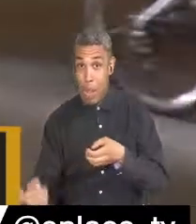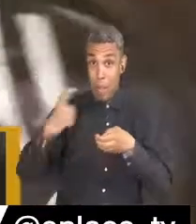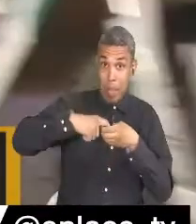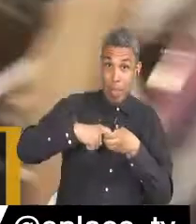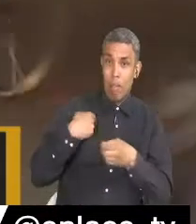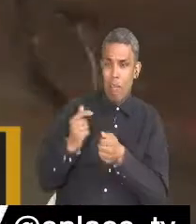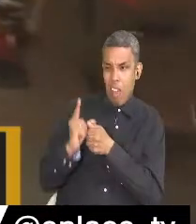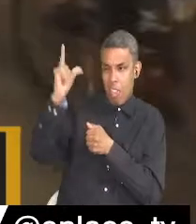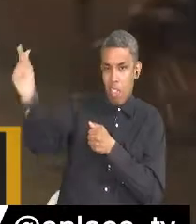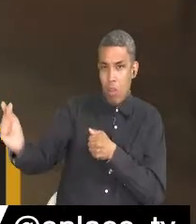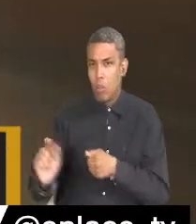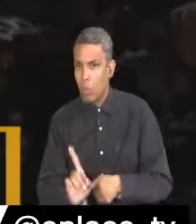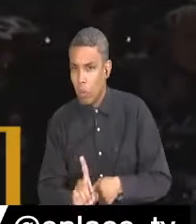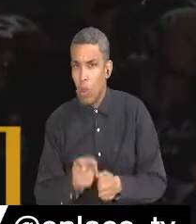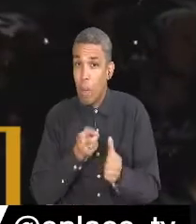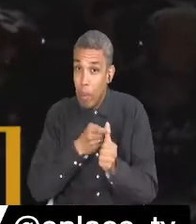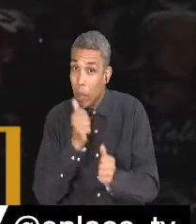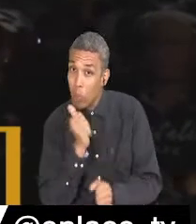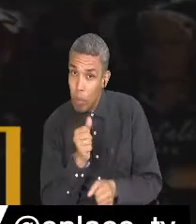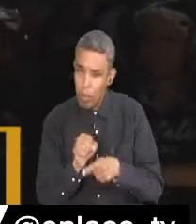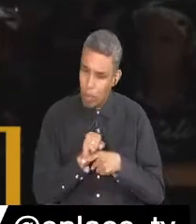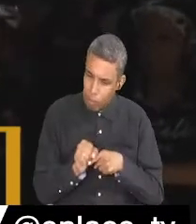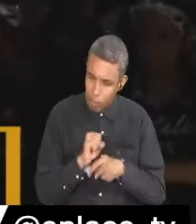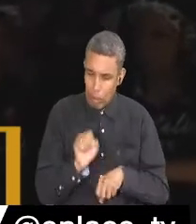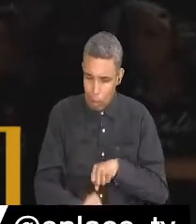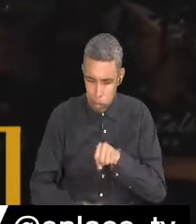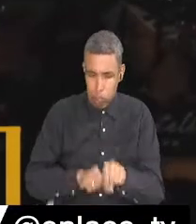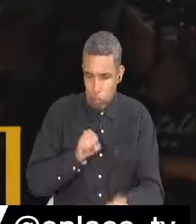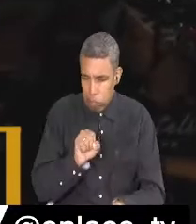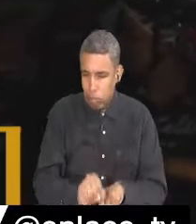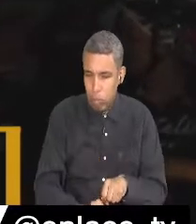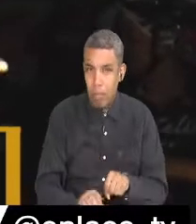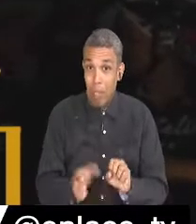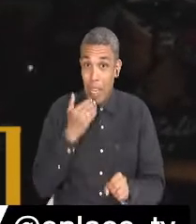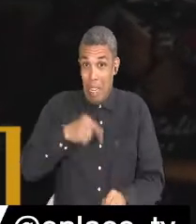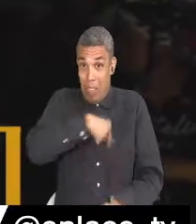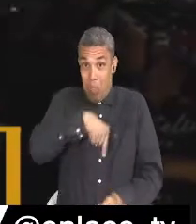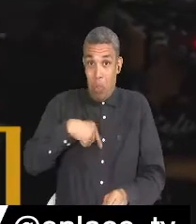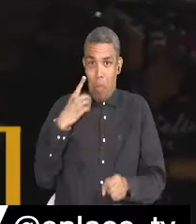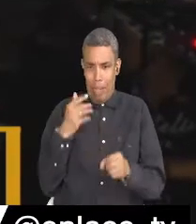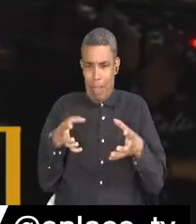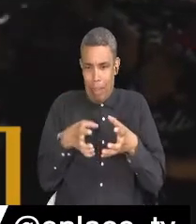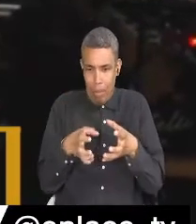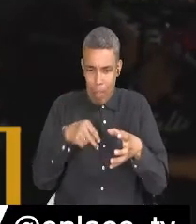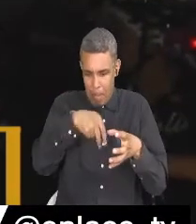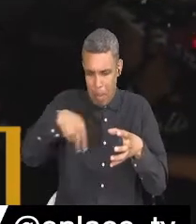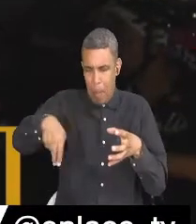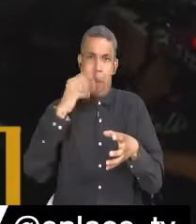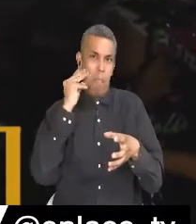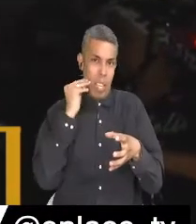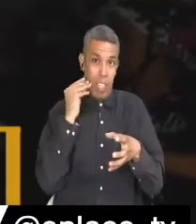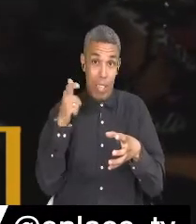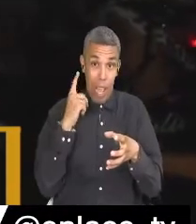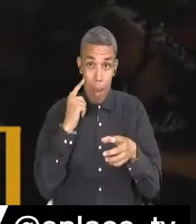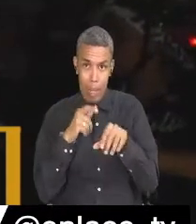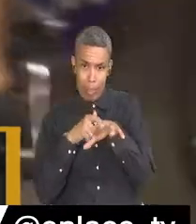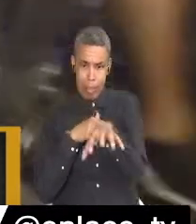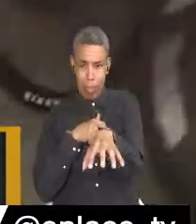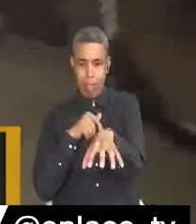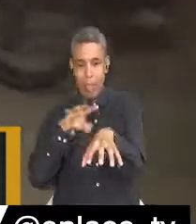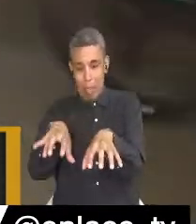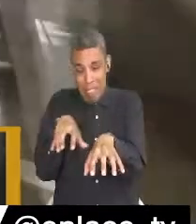que supongamos son los que tienen buen nivel, que van adelante, y hay un grupo que vamos cerrando para terminar acompañando a la gente que quiere salir a